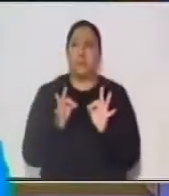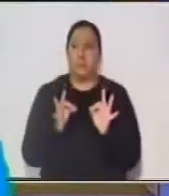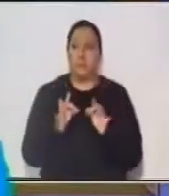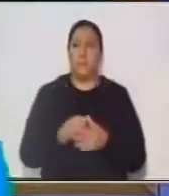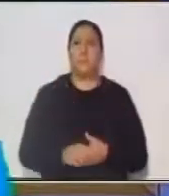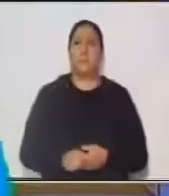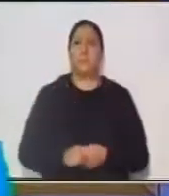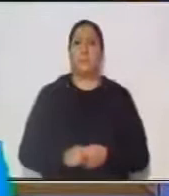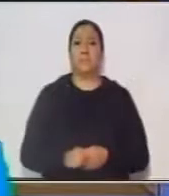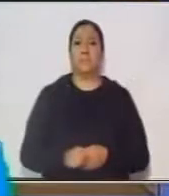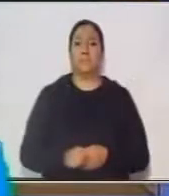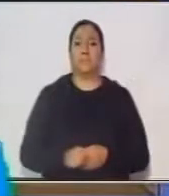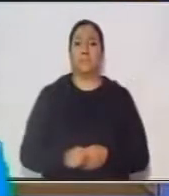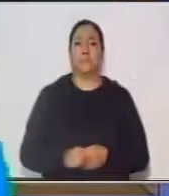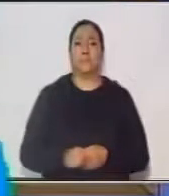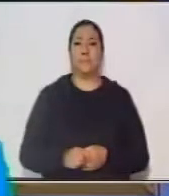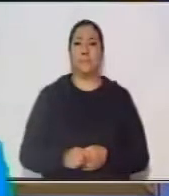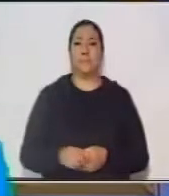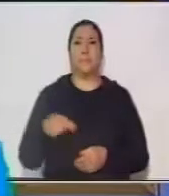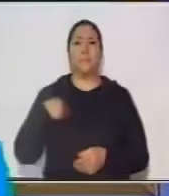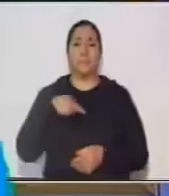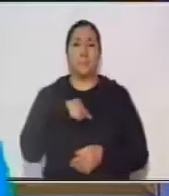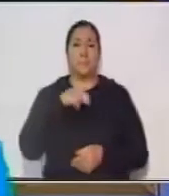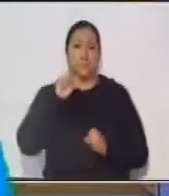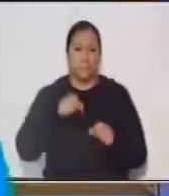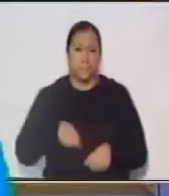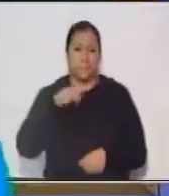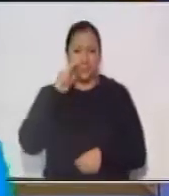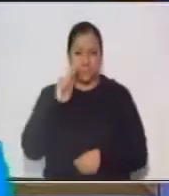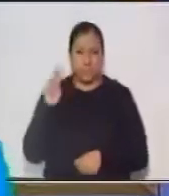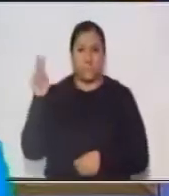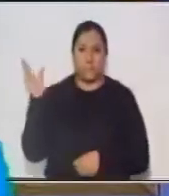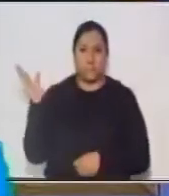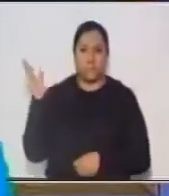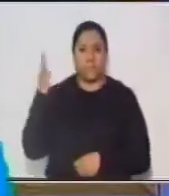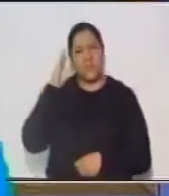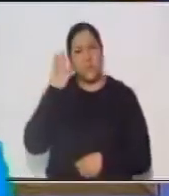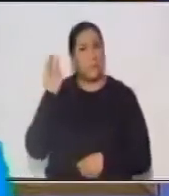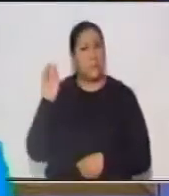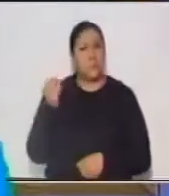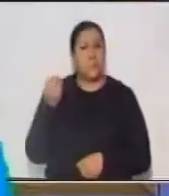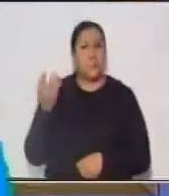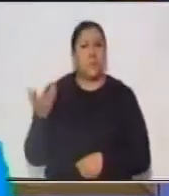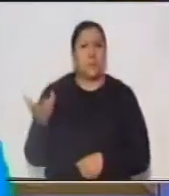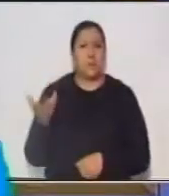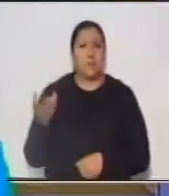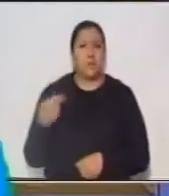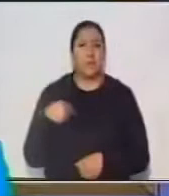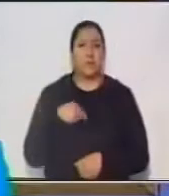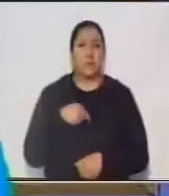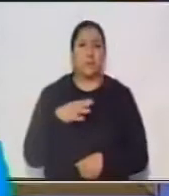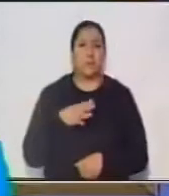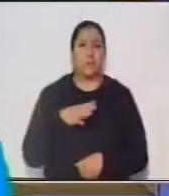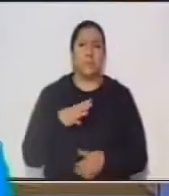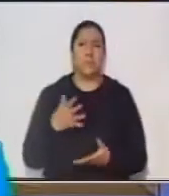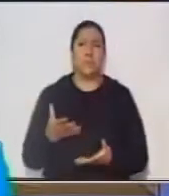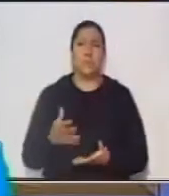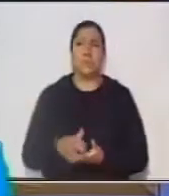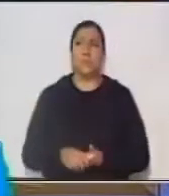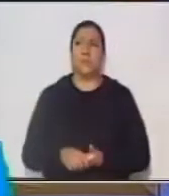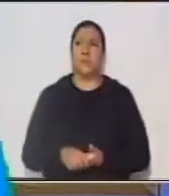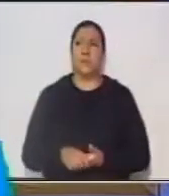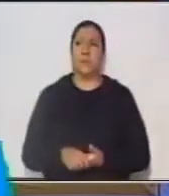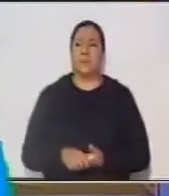nuestros triángulos para que veamos por qué es que tenemos